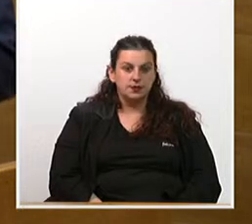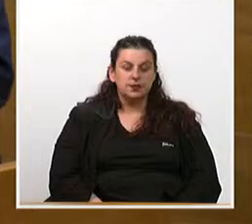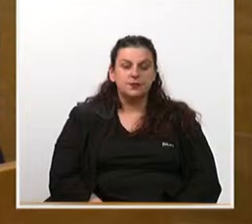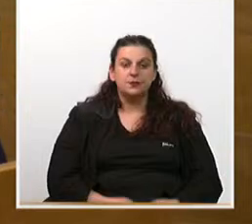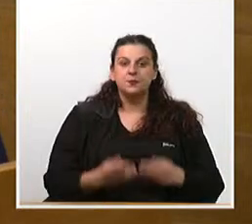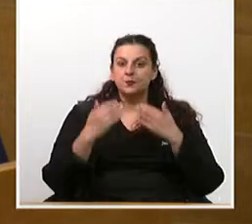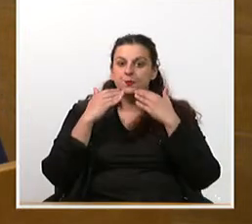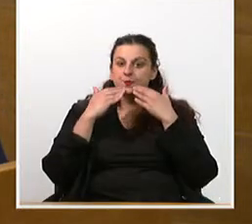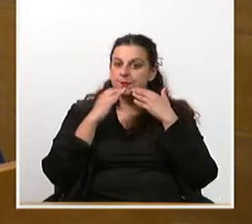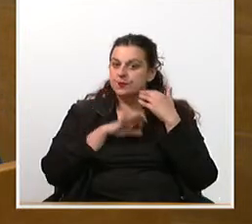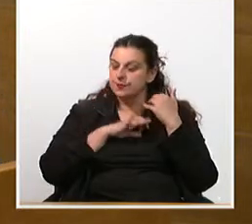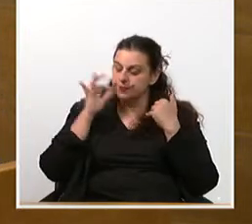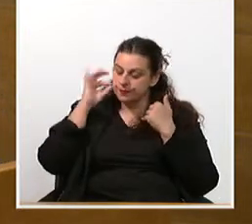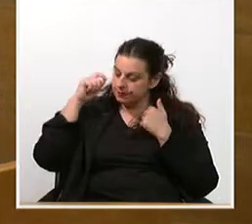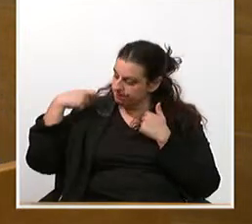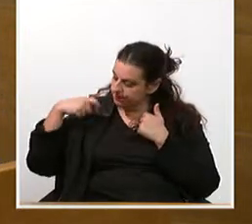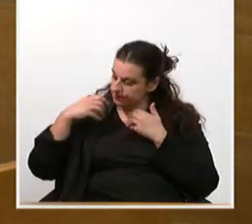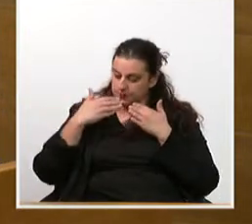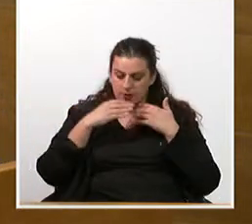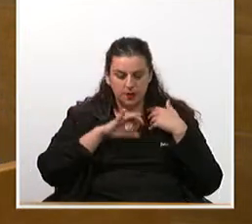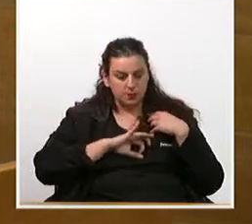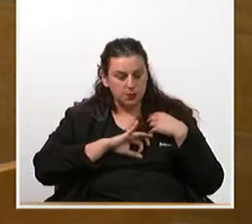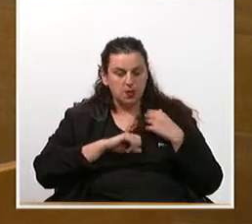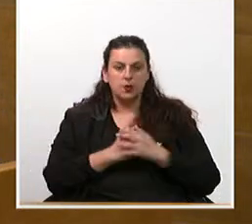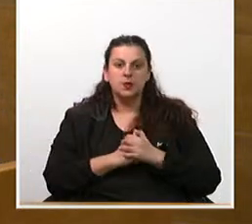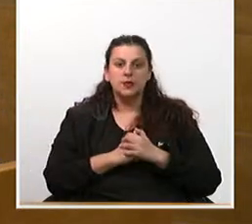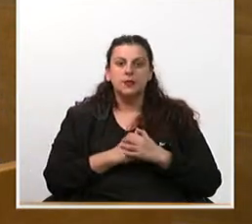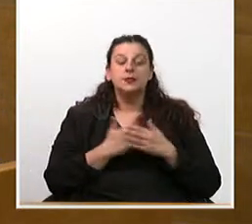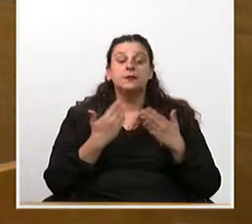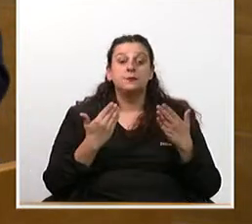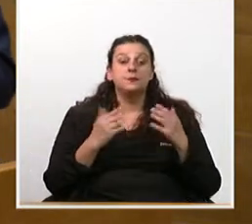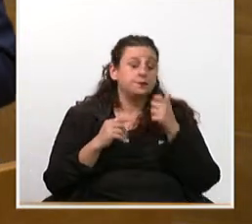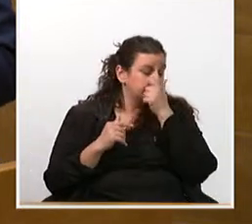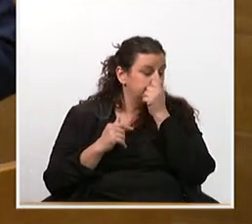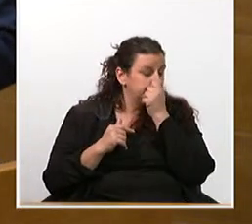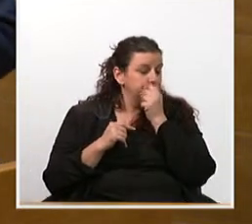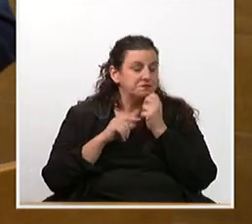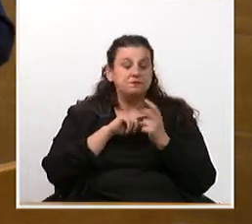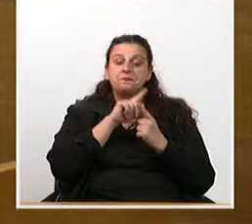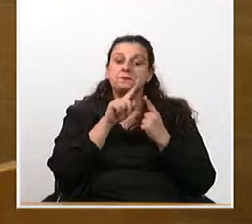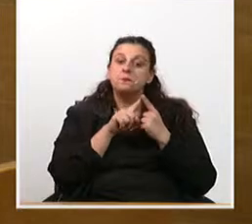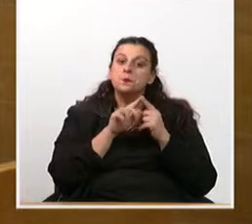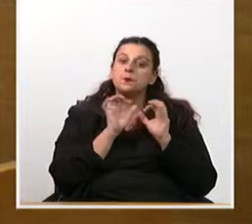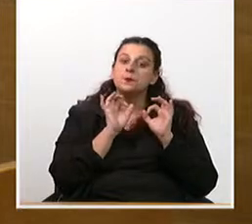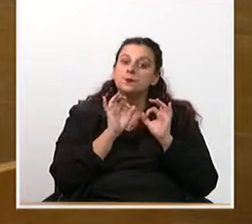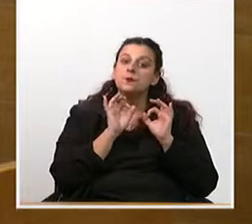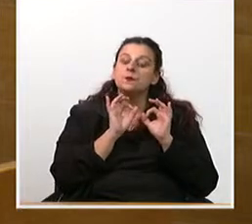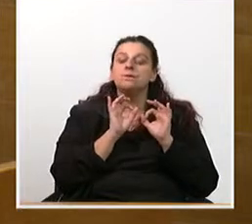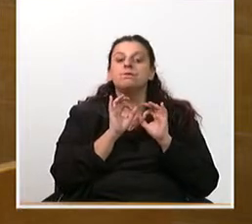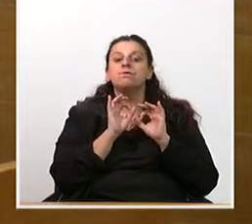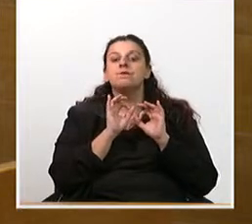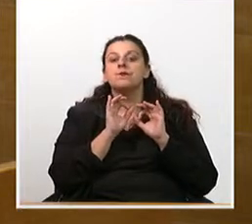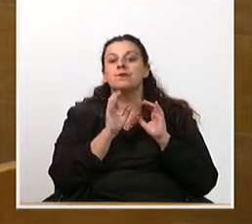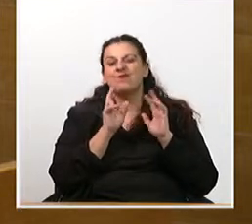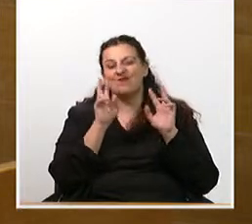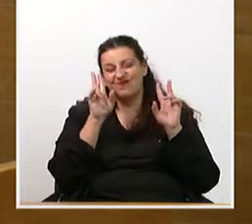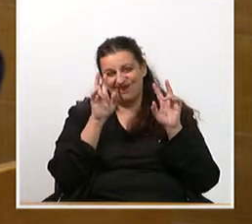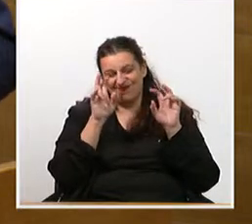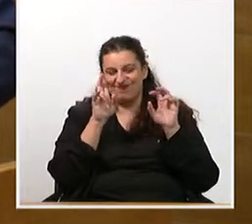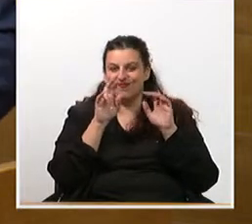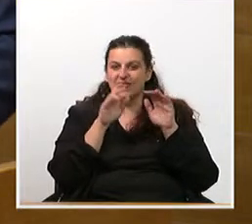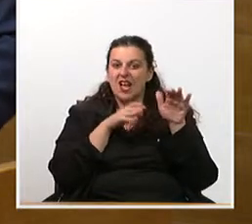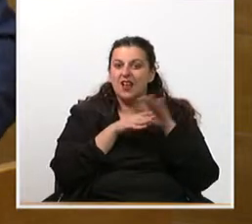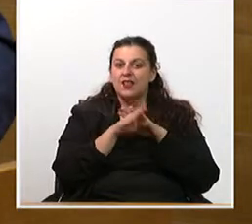gracias señora presidenta Gracias señor diputado bien en primer lugar y en cuanto a la evolución del mercado laboral de los jóvenes en la comunidad